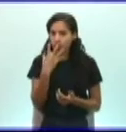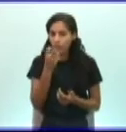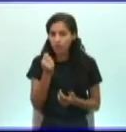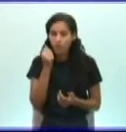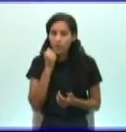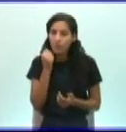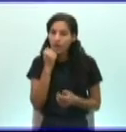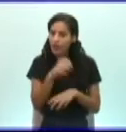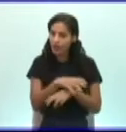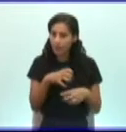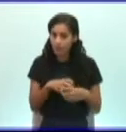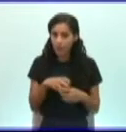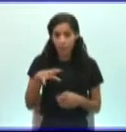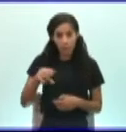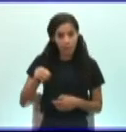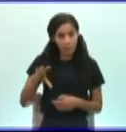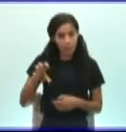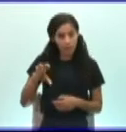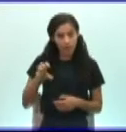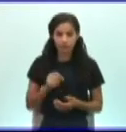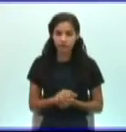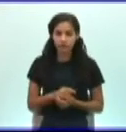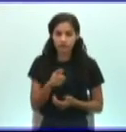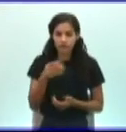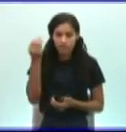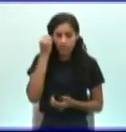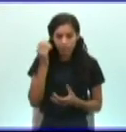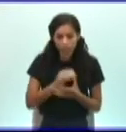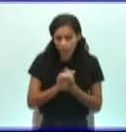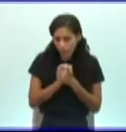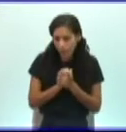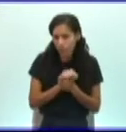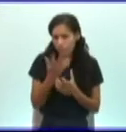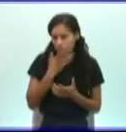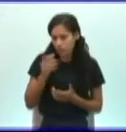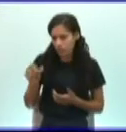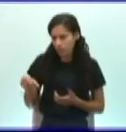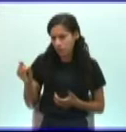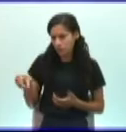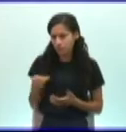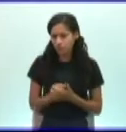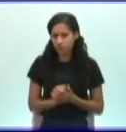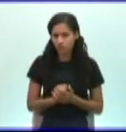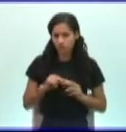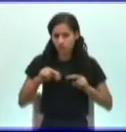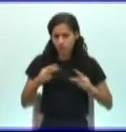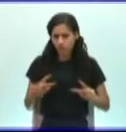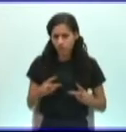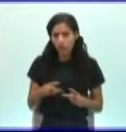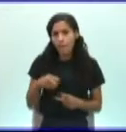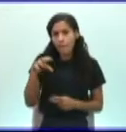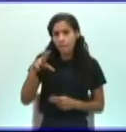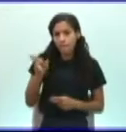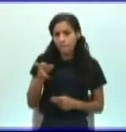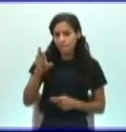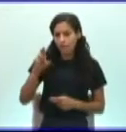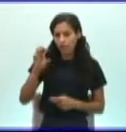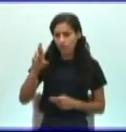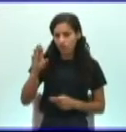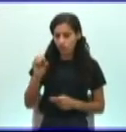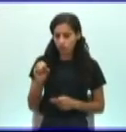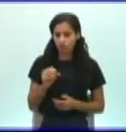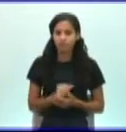el perro. ¿Sabía que es el mejor amigo del hombre? Vamos a repetir la palabra perro. Repitan